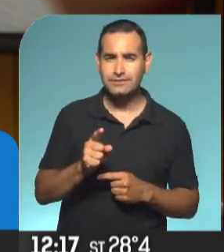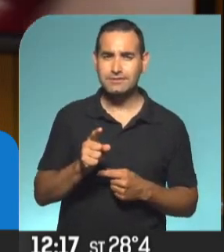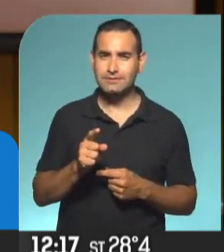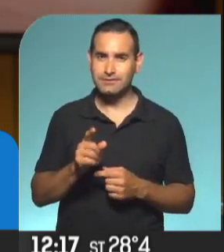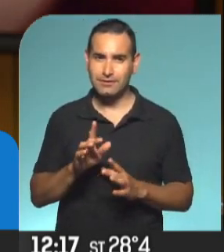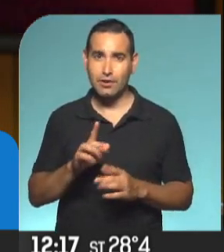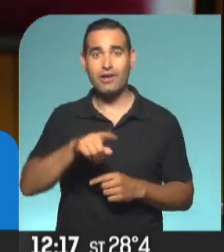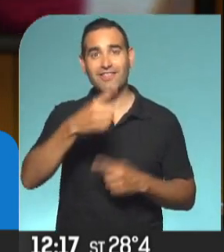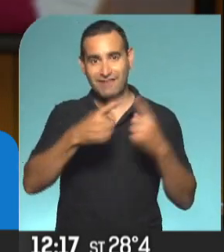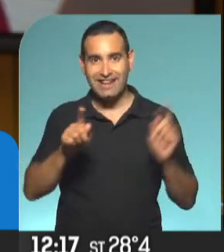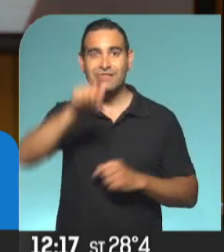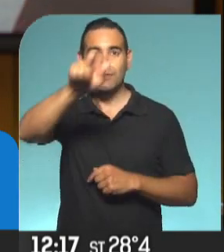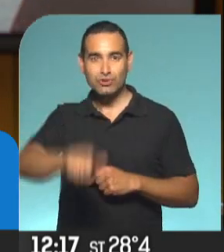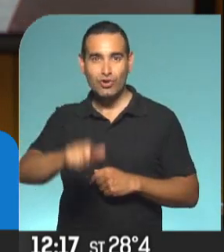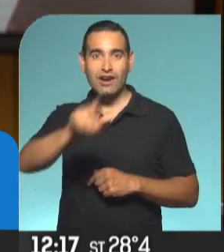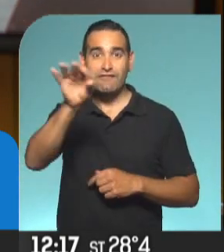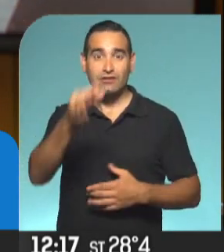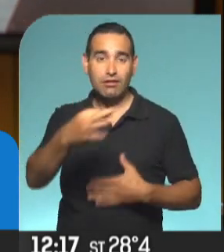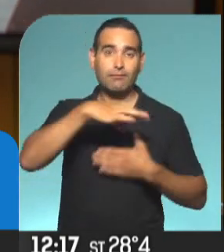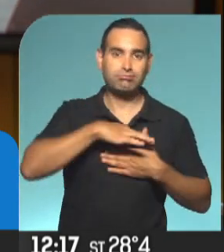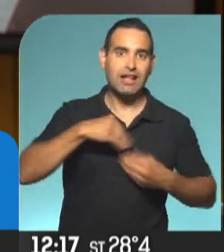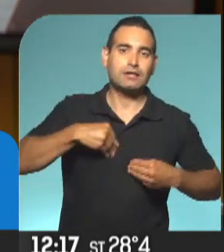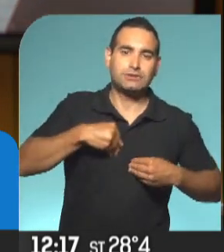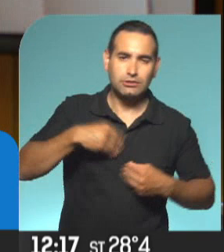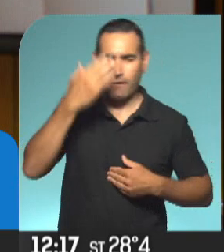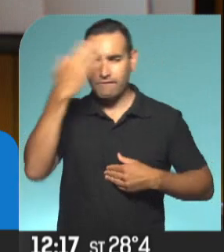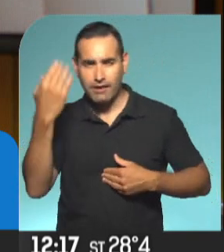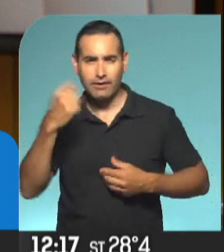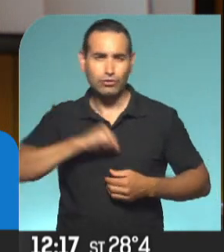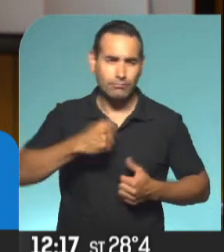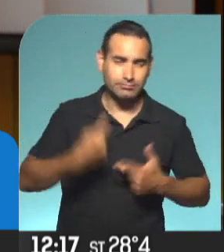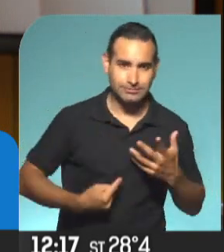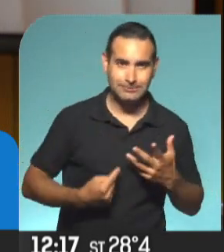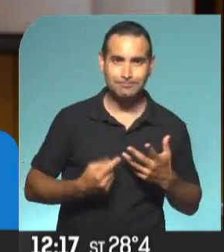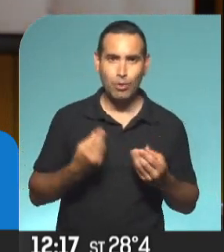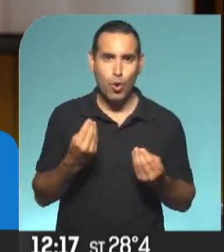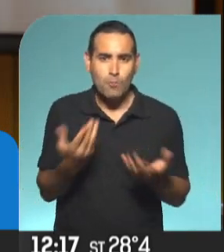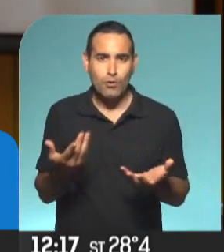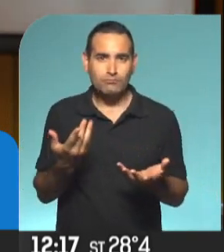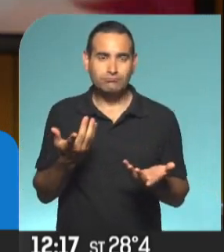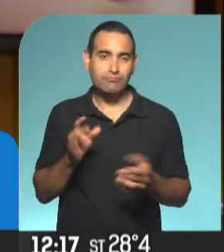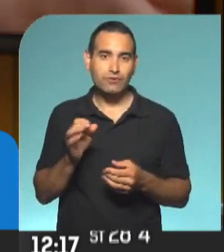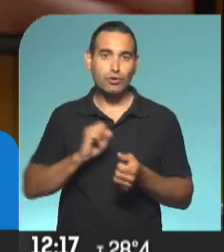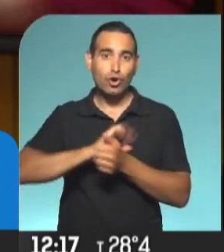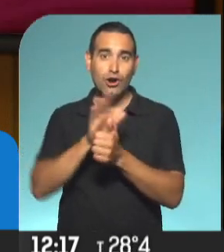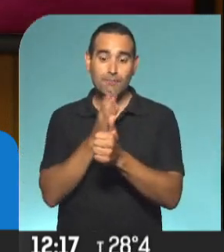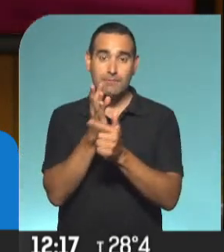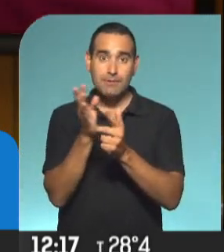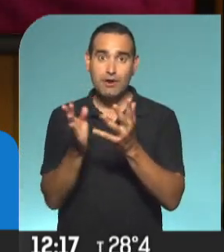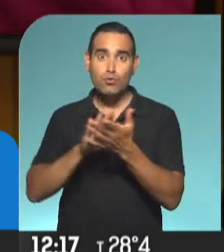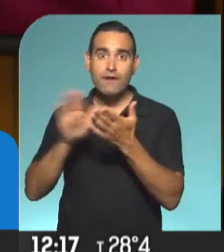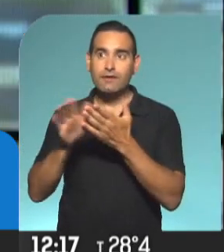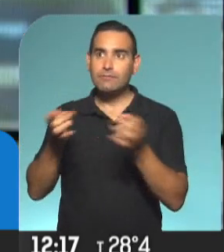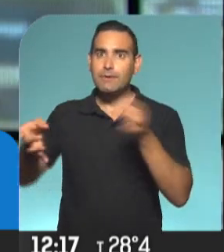grande como aquellas personas que sí presentan los síntomas. ¿Qué hacemos ante esto y ante la propagación de las nuevas cepas que aparecen en el